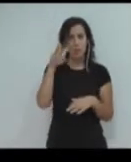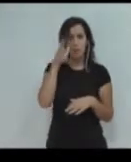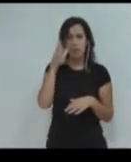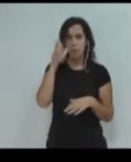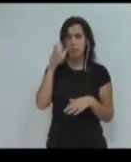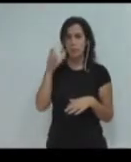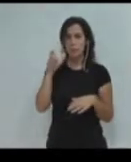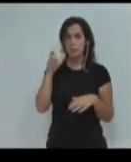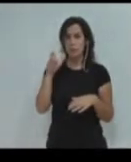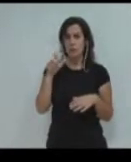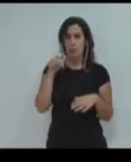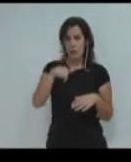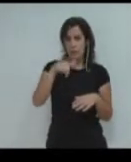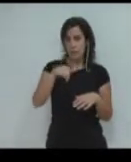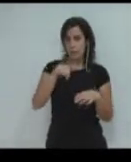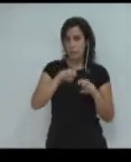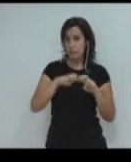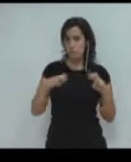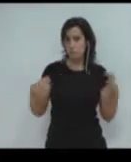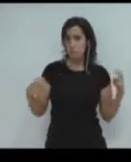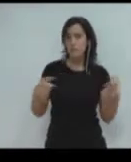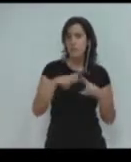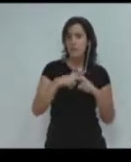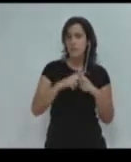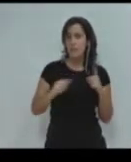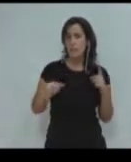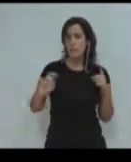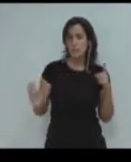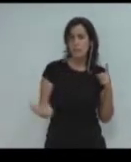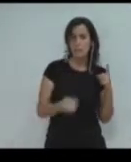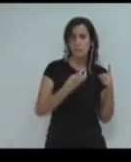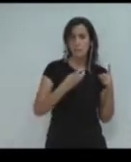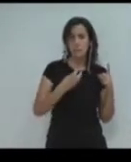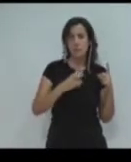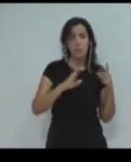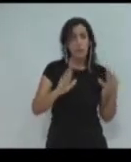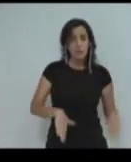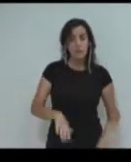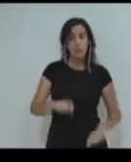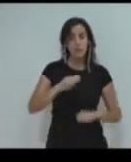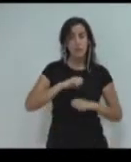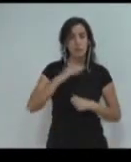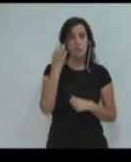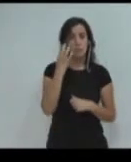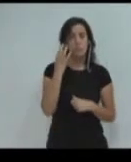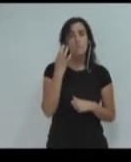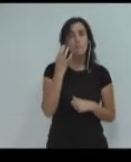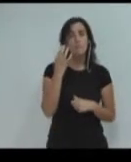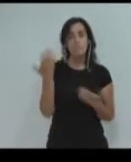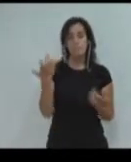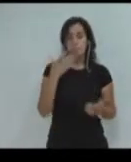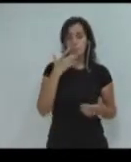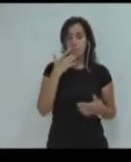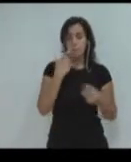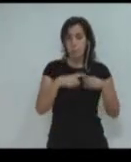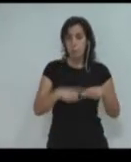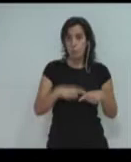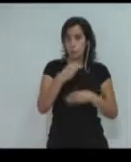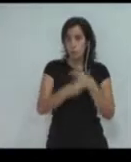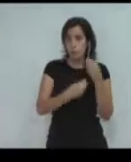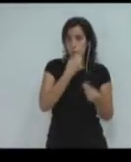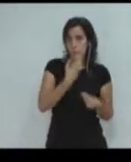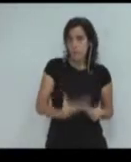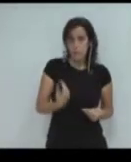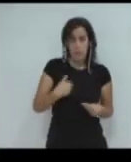foros que estamos aquí desarrollando diferentes talleres, al final te lleva a eso, a que si tú haces las cosas bien,